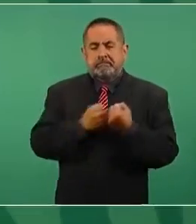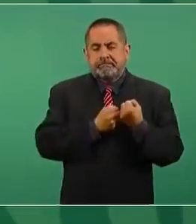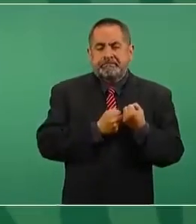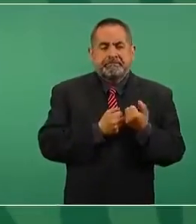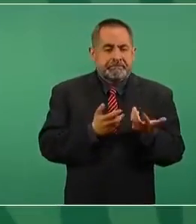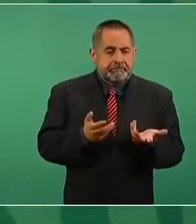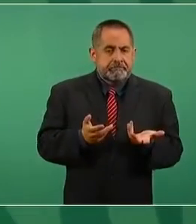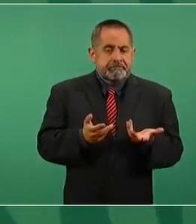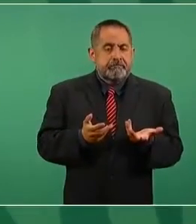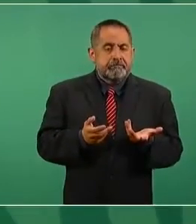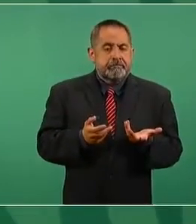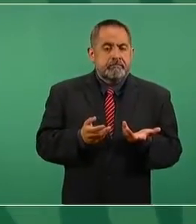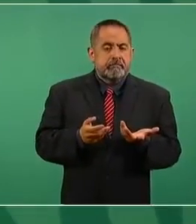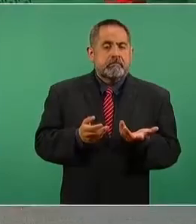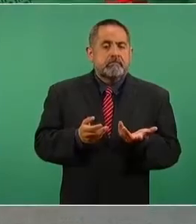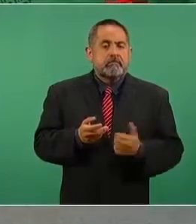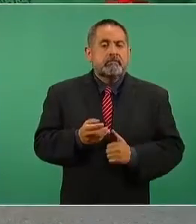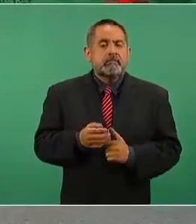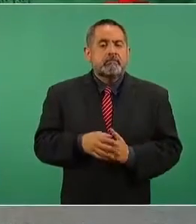y